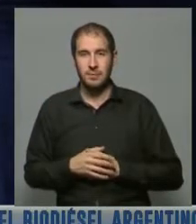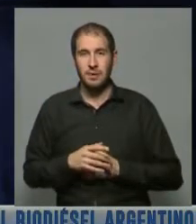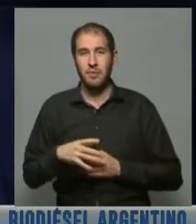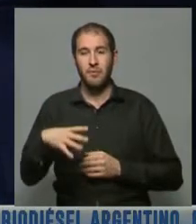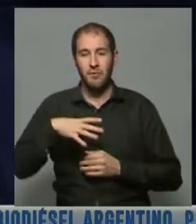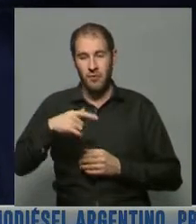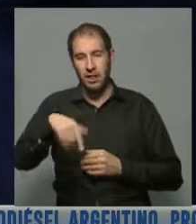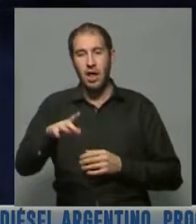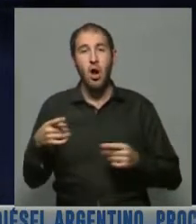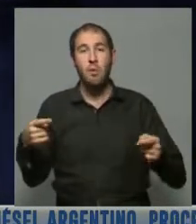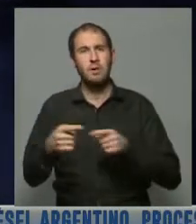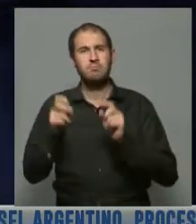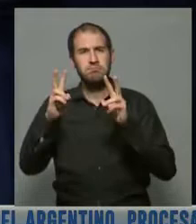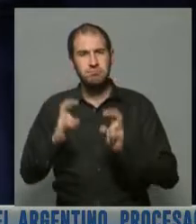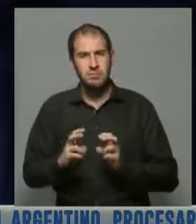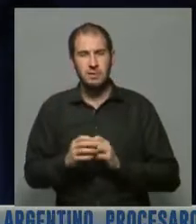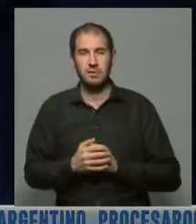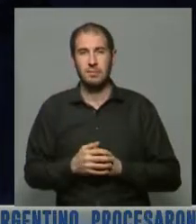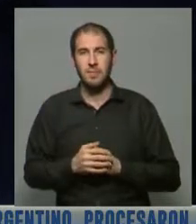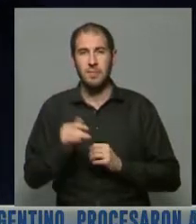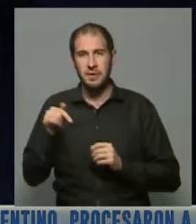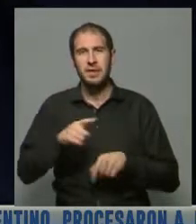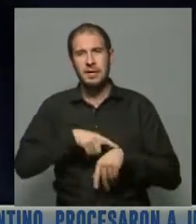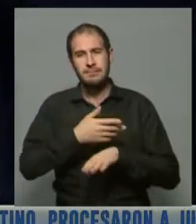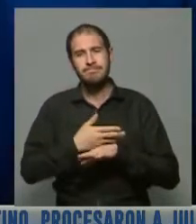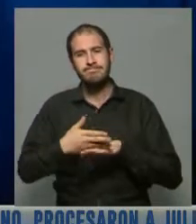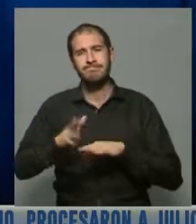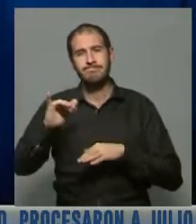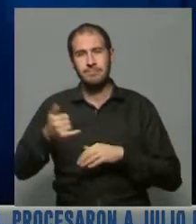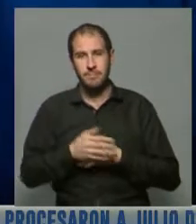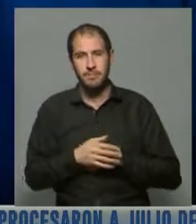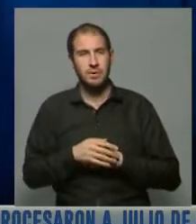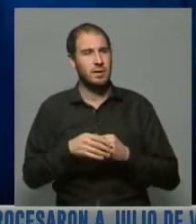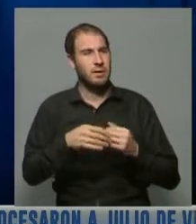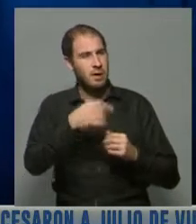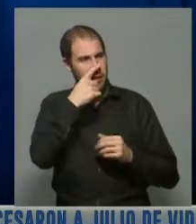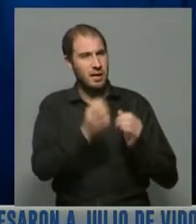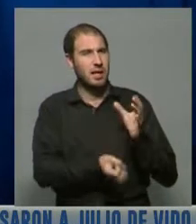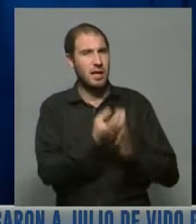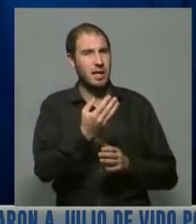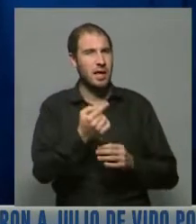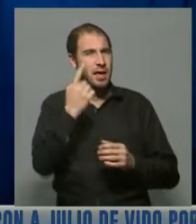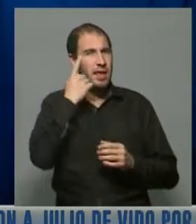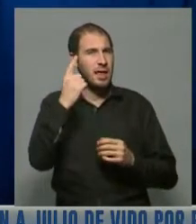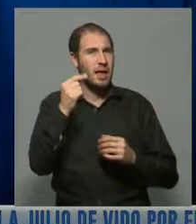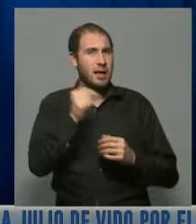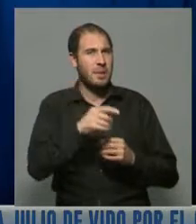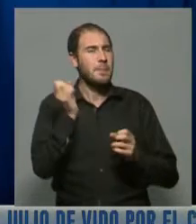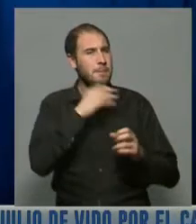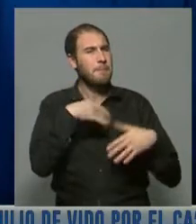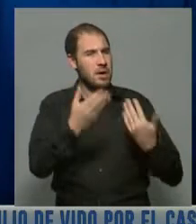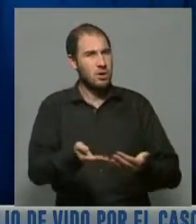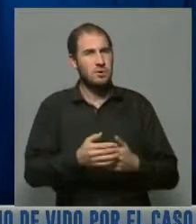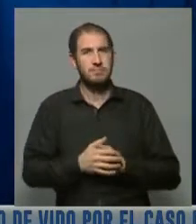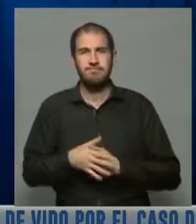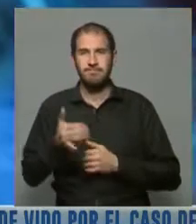próximo, con la idea de investigar, bueno, eso lleva un tiempo. Y el producto o lo que surge, la idea, es mucho mejor, mucho más